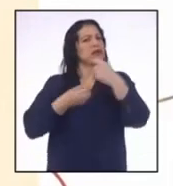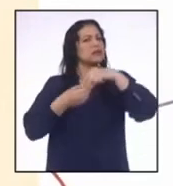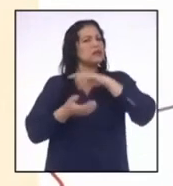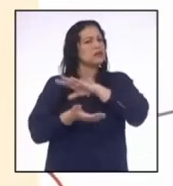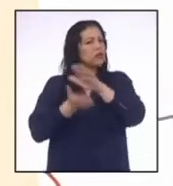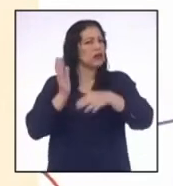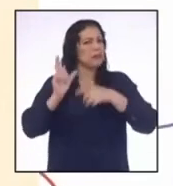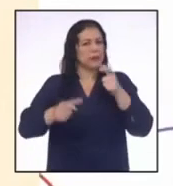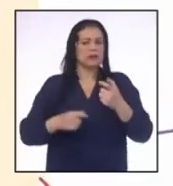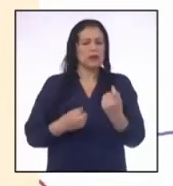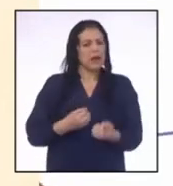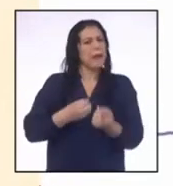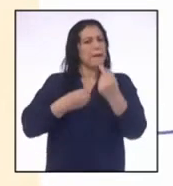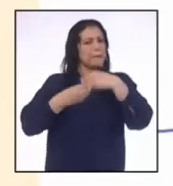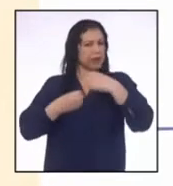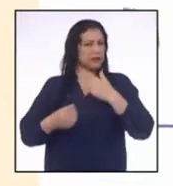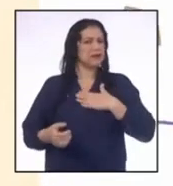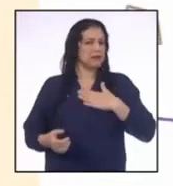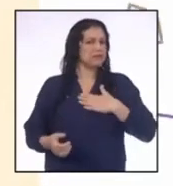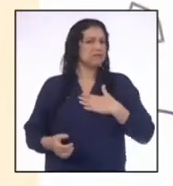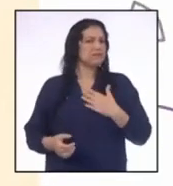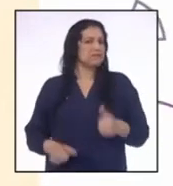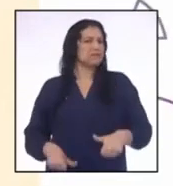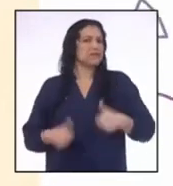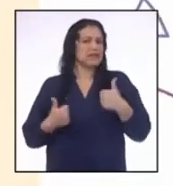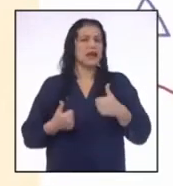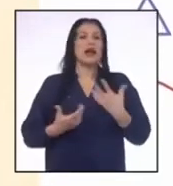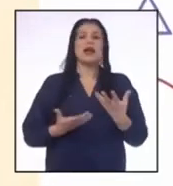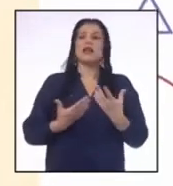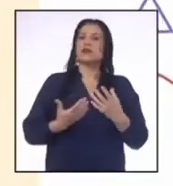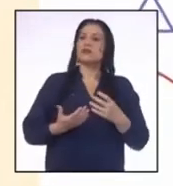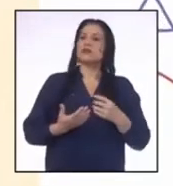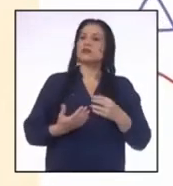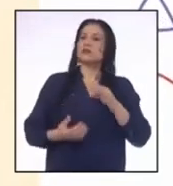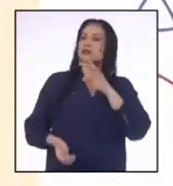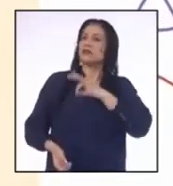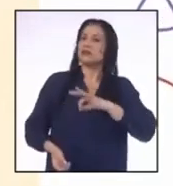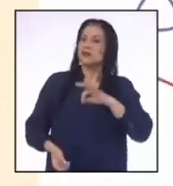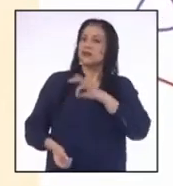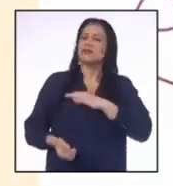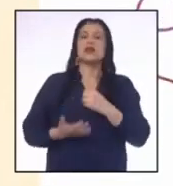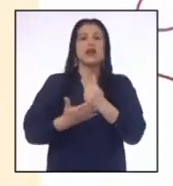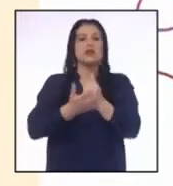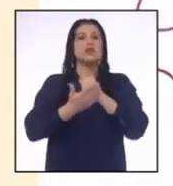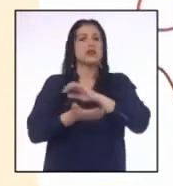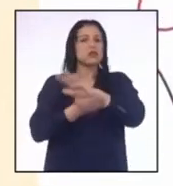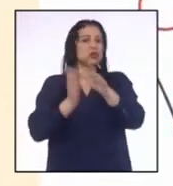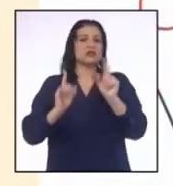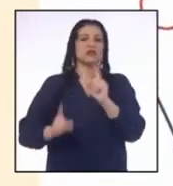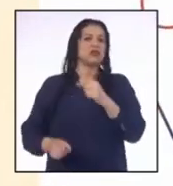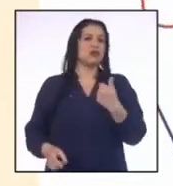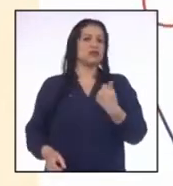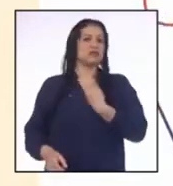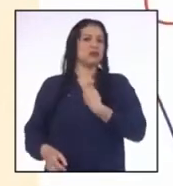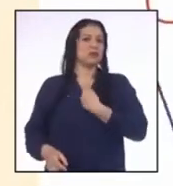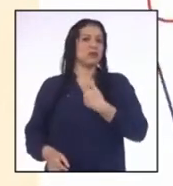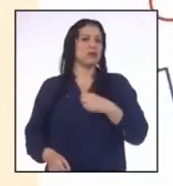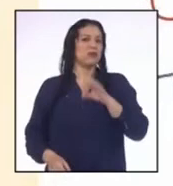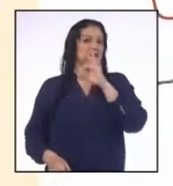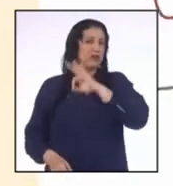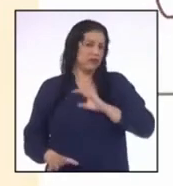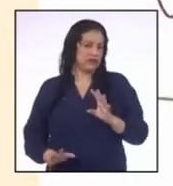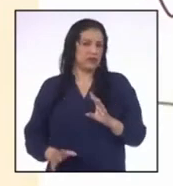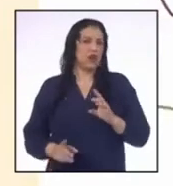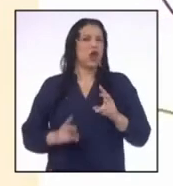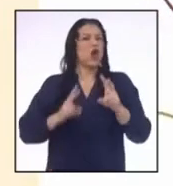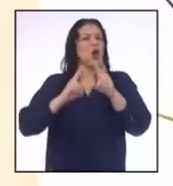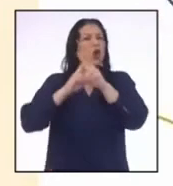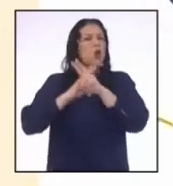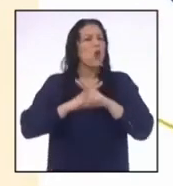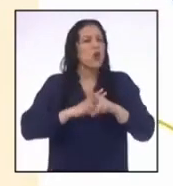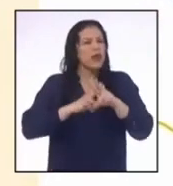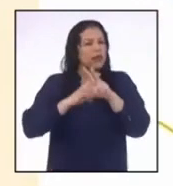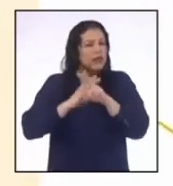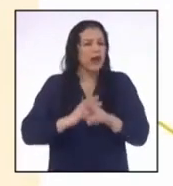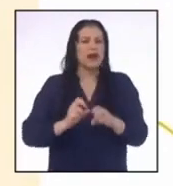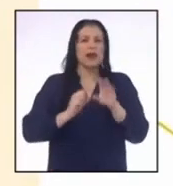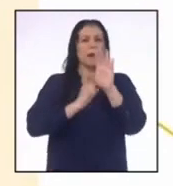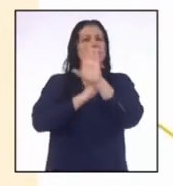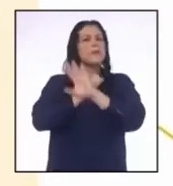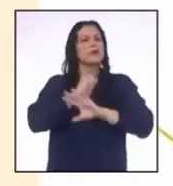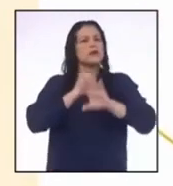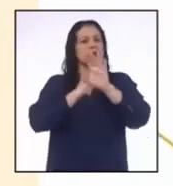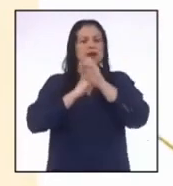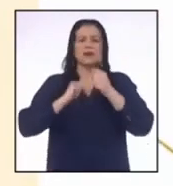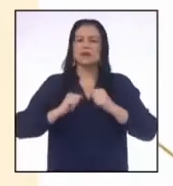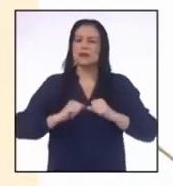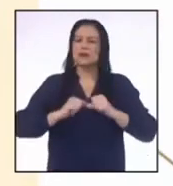decir, es parte de nosotros, nos favorece a todos sin usarla para beneficio propio. Al contrario, cuidarla y protegerla